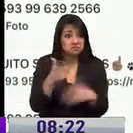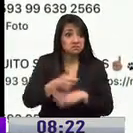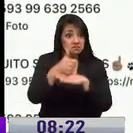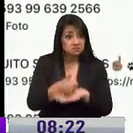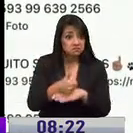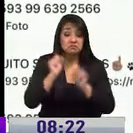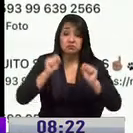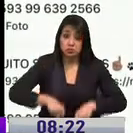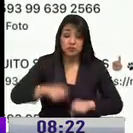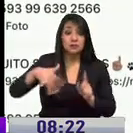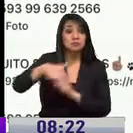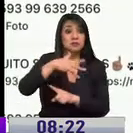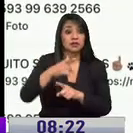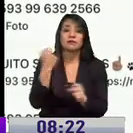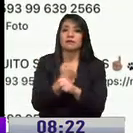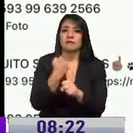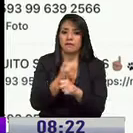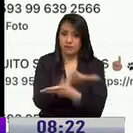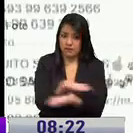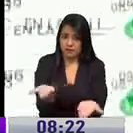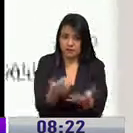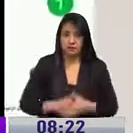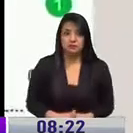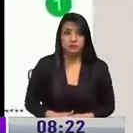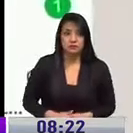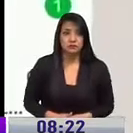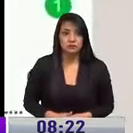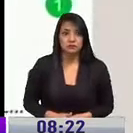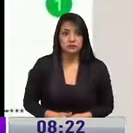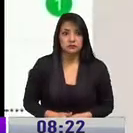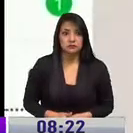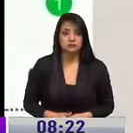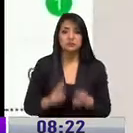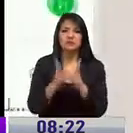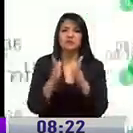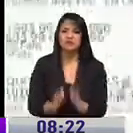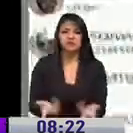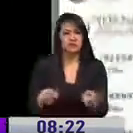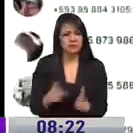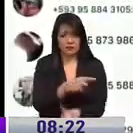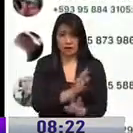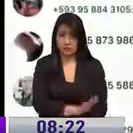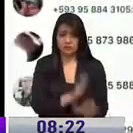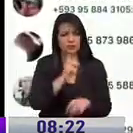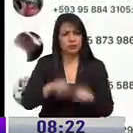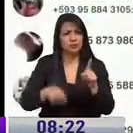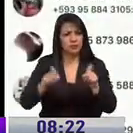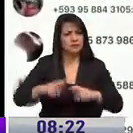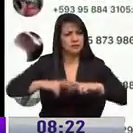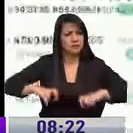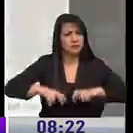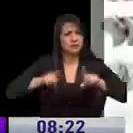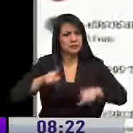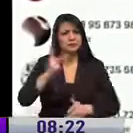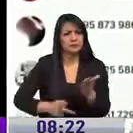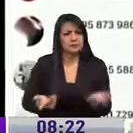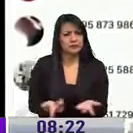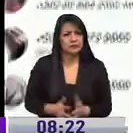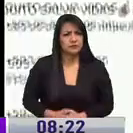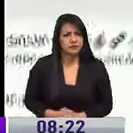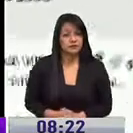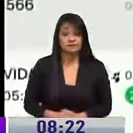Autoridades ambientales, trabajo para ustedes, ¿eh? Y nosotros, vecinos, esto no puede darse, ¿eh? Hay que investigar estas cosas, sancionar,